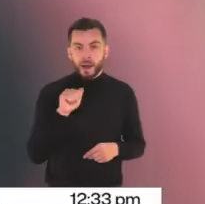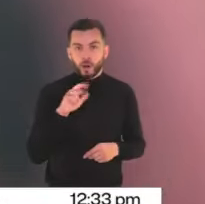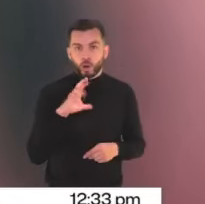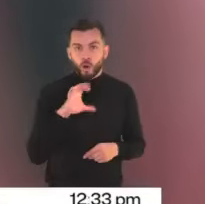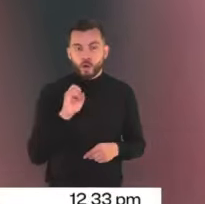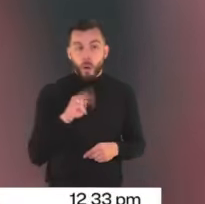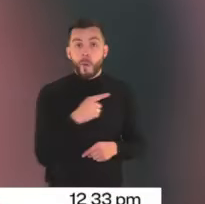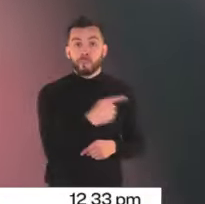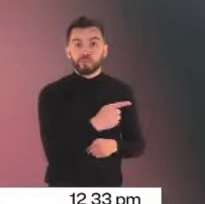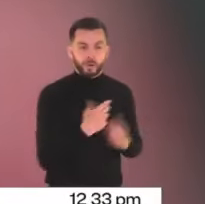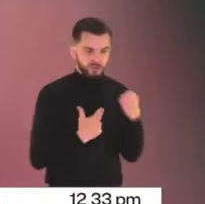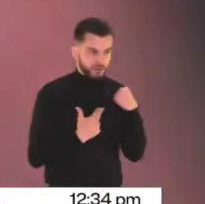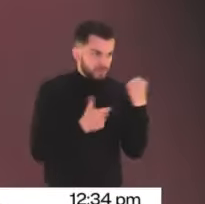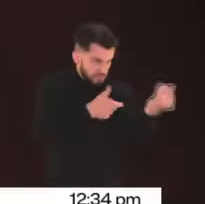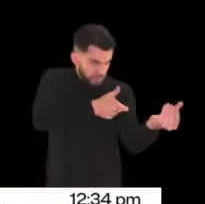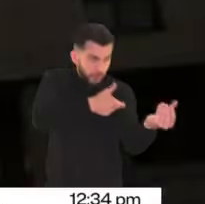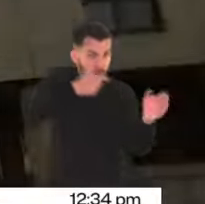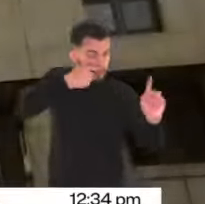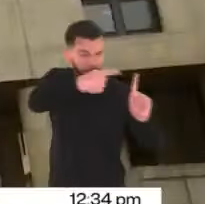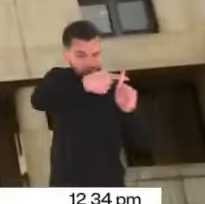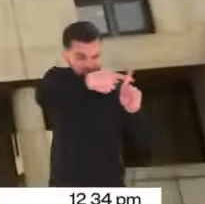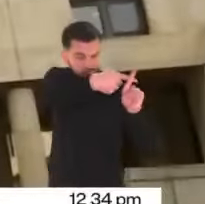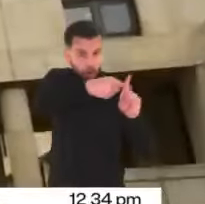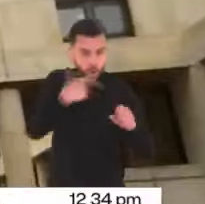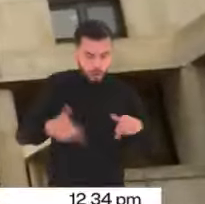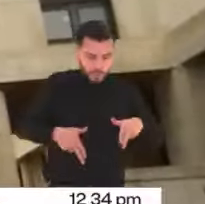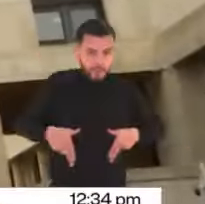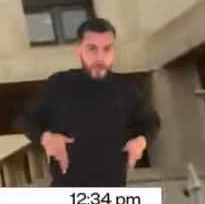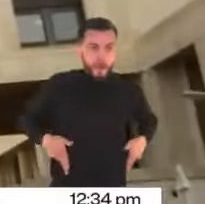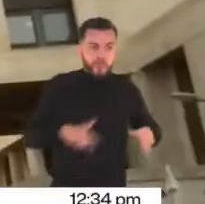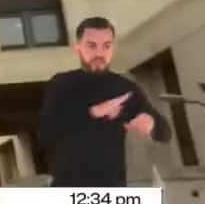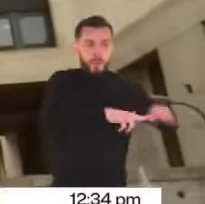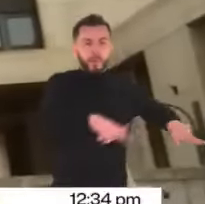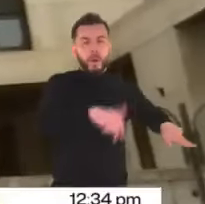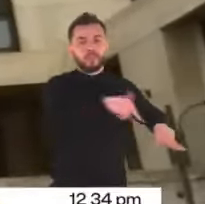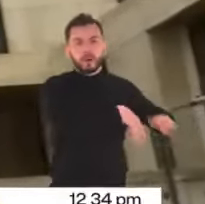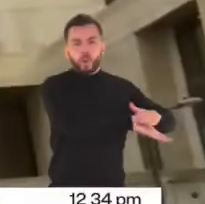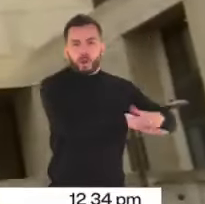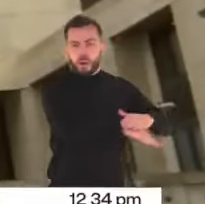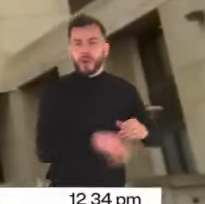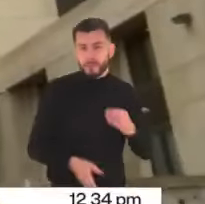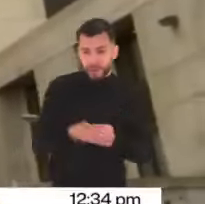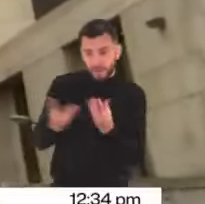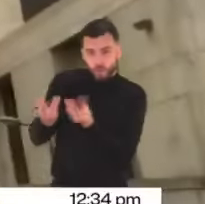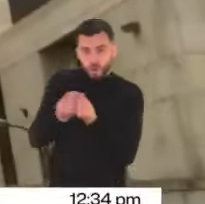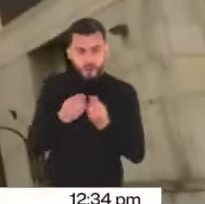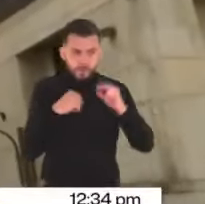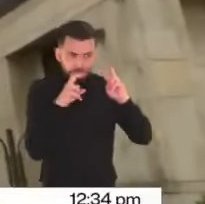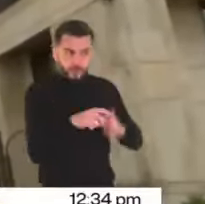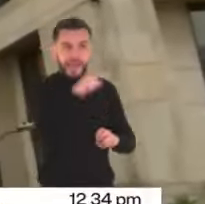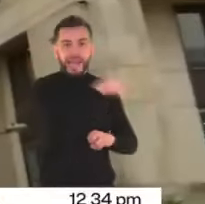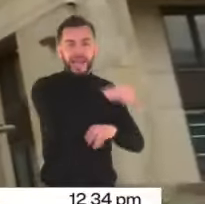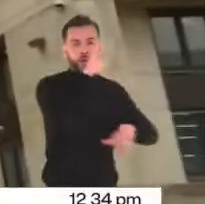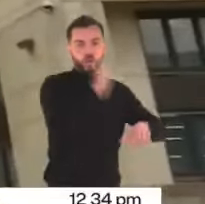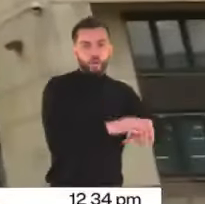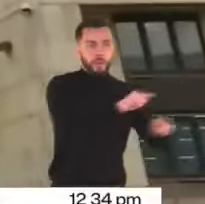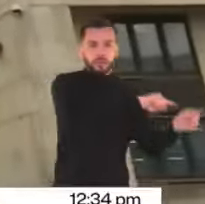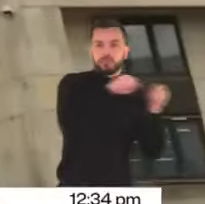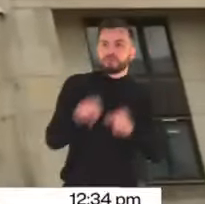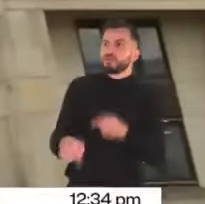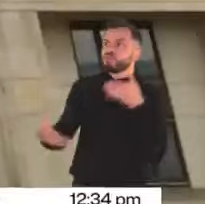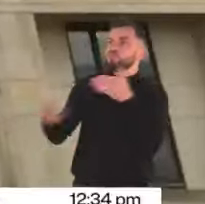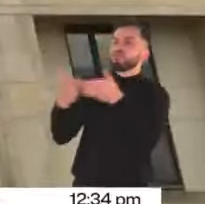armas de fuego de corto y largo alcance. Y además sería, según los investigadores, quien realizaría el atentado al Palacio de Justicia.